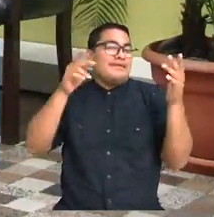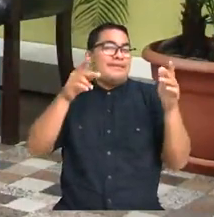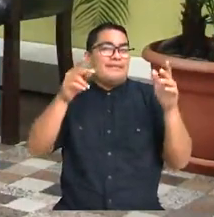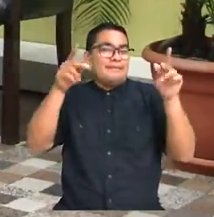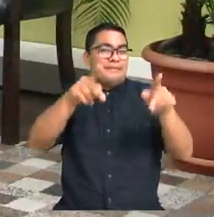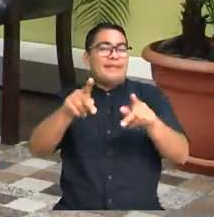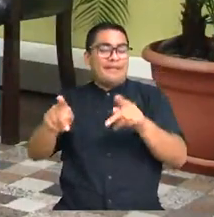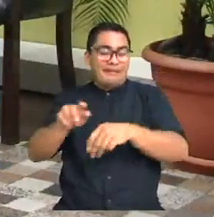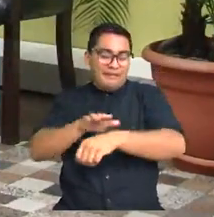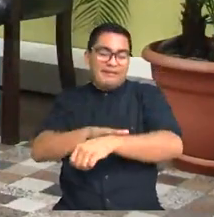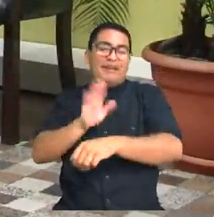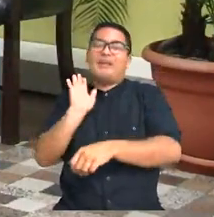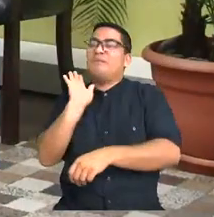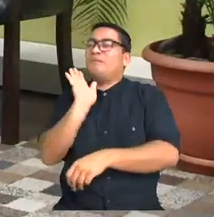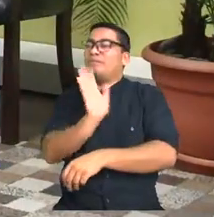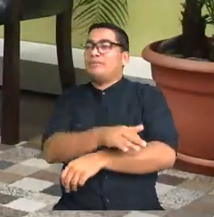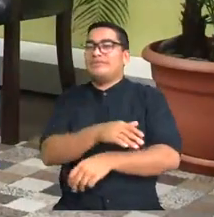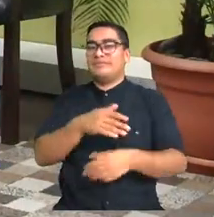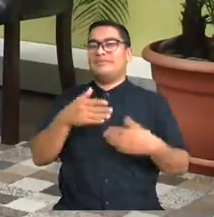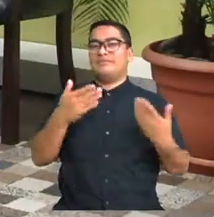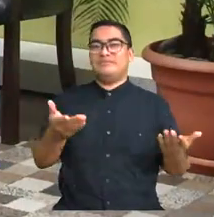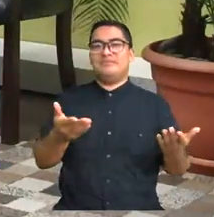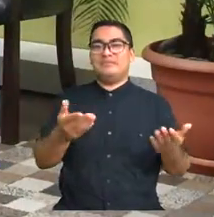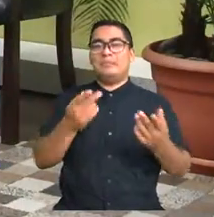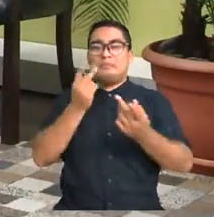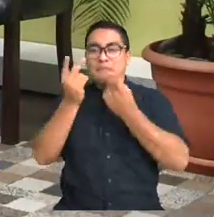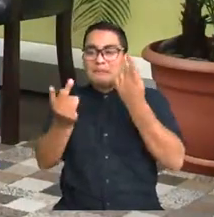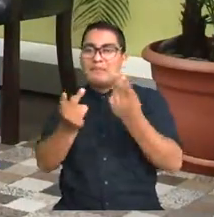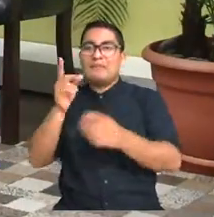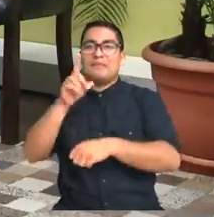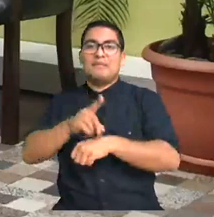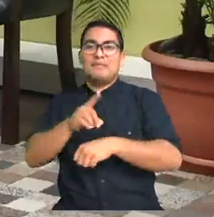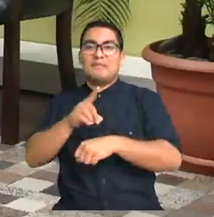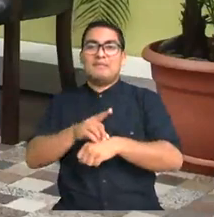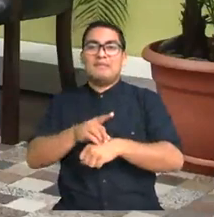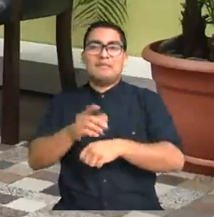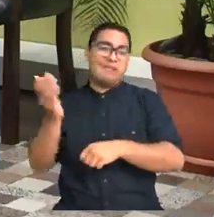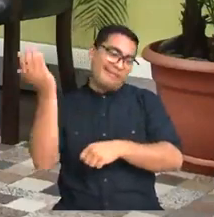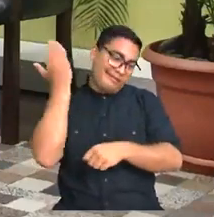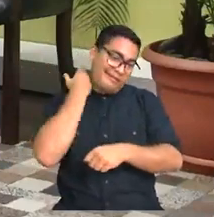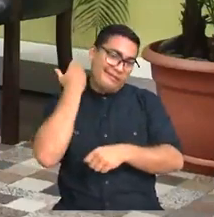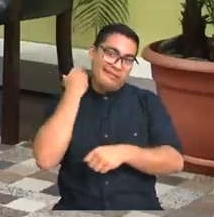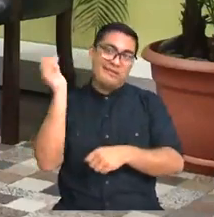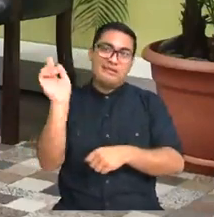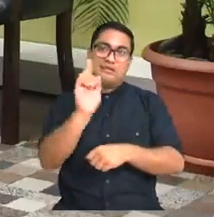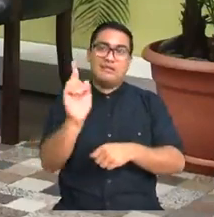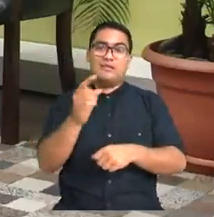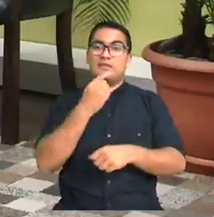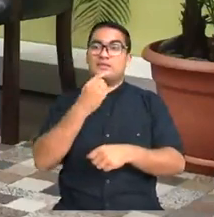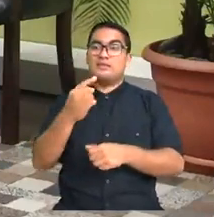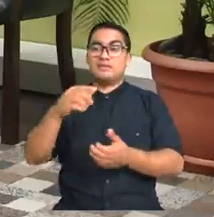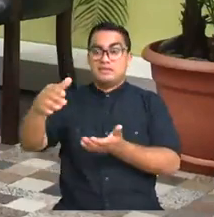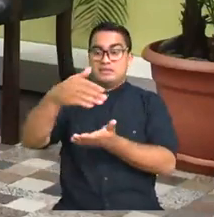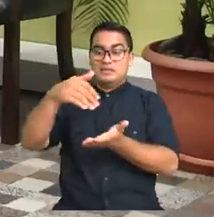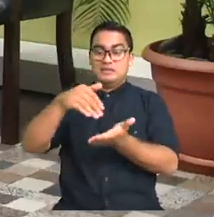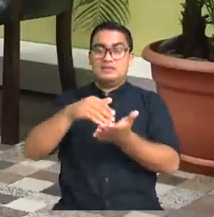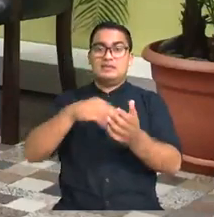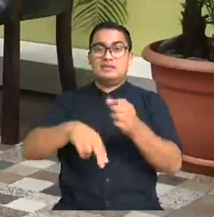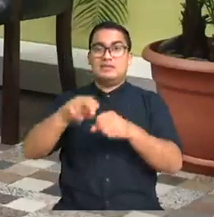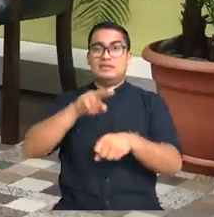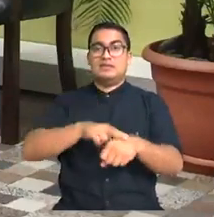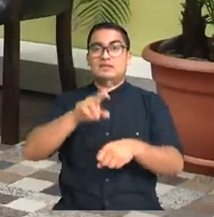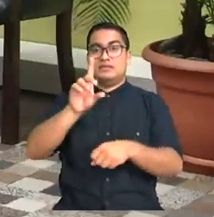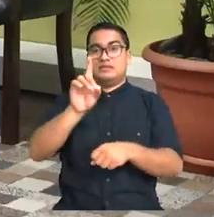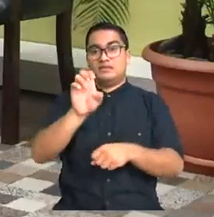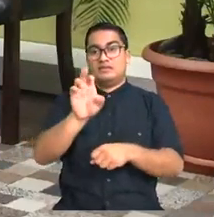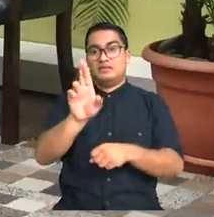cuidado de la piel, la visita al dermatólogo son extremadamente caros. Acá en el Centro Nacional de Dermatología la atención